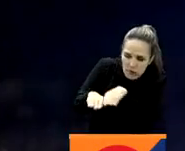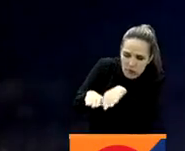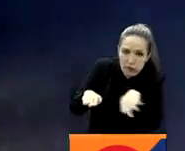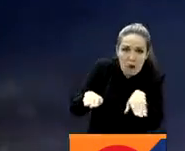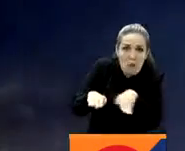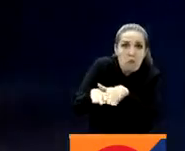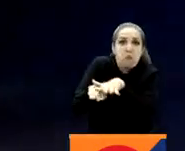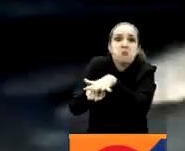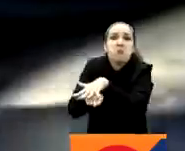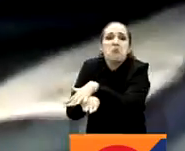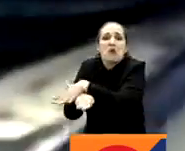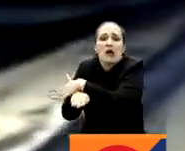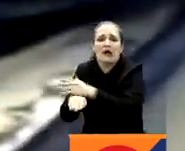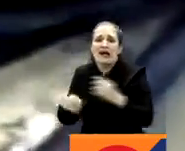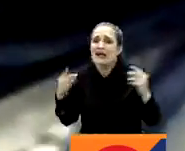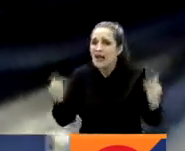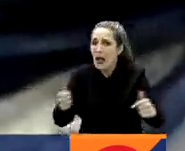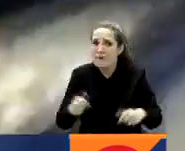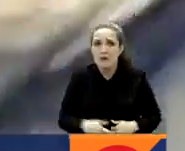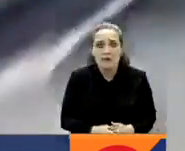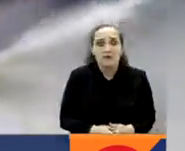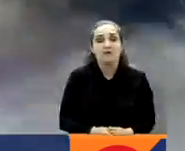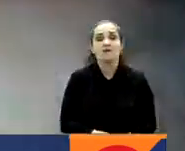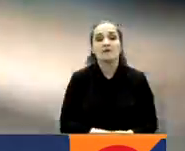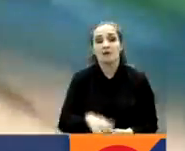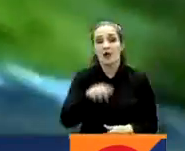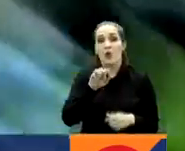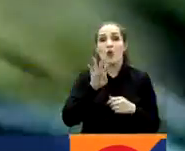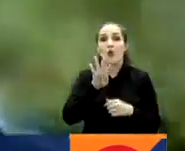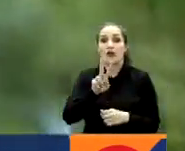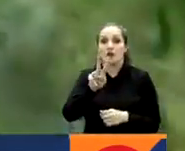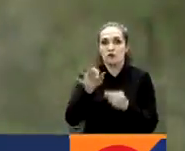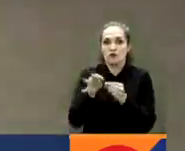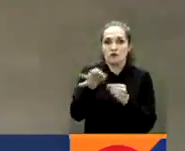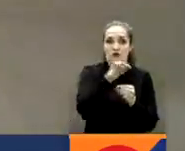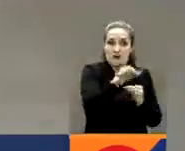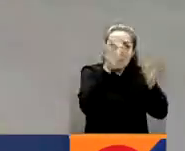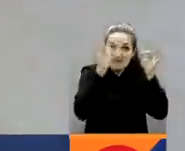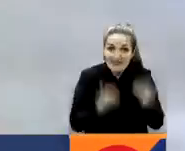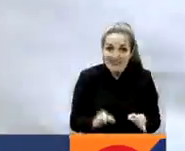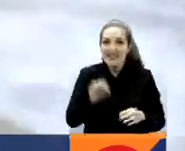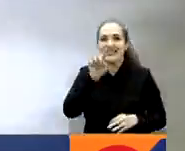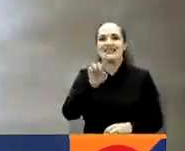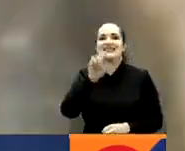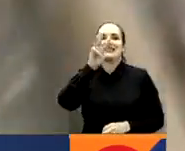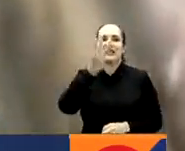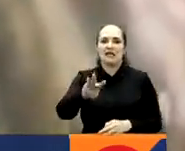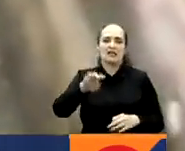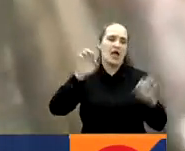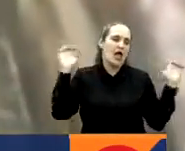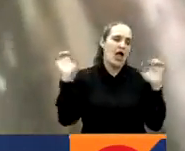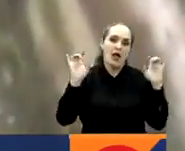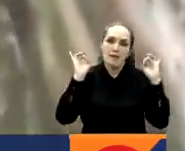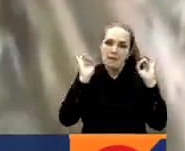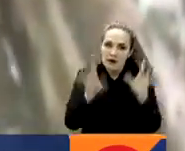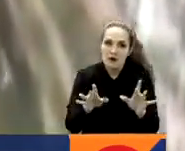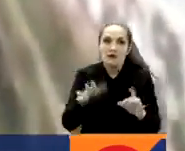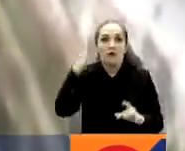la verdad ha subido muy rápido son 13 de los 42 municipios del valle del cauca que presentan emergencias debido a las precipitaciones de los últimos